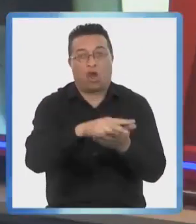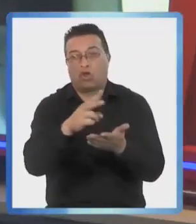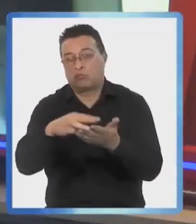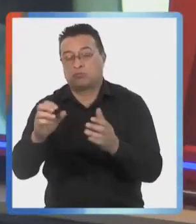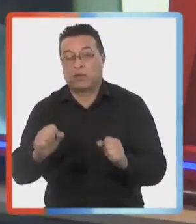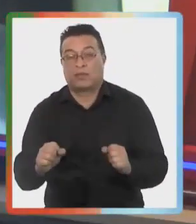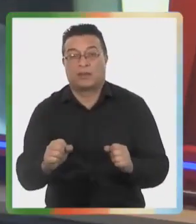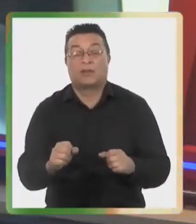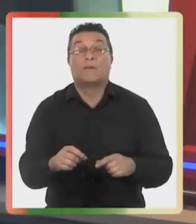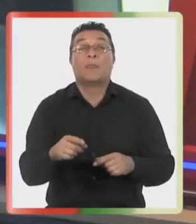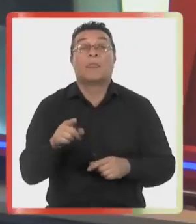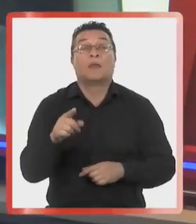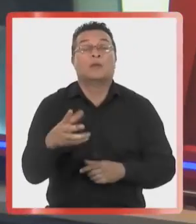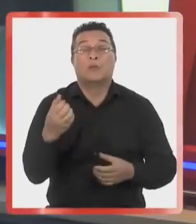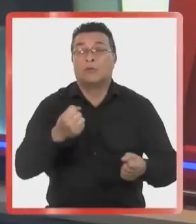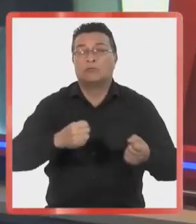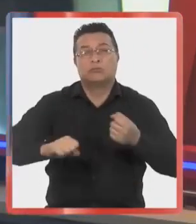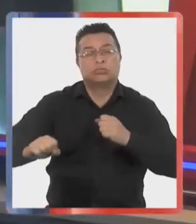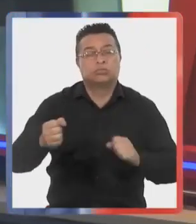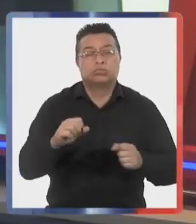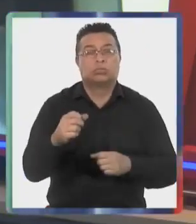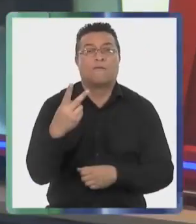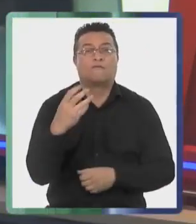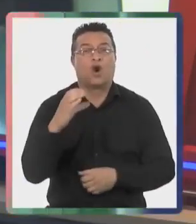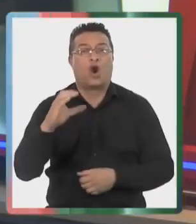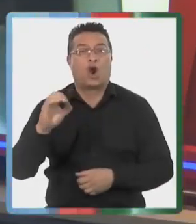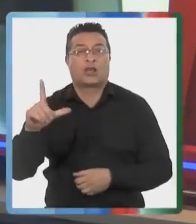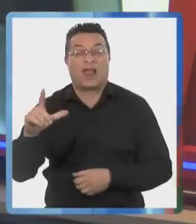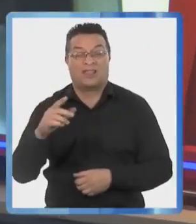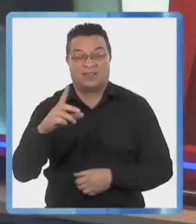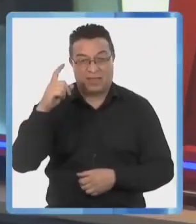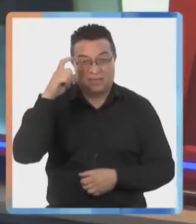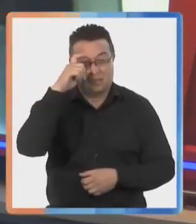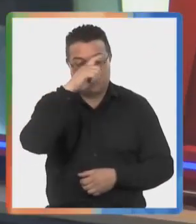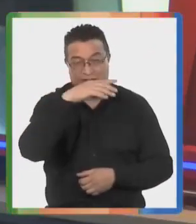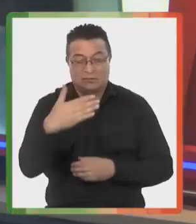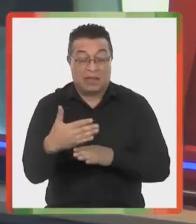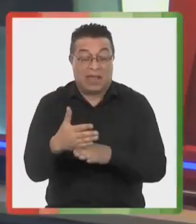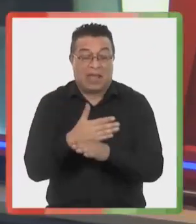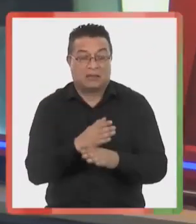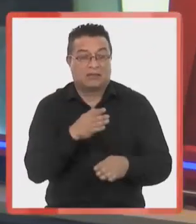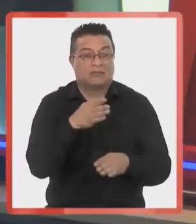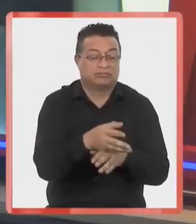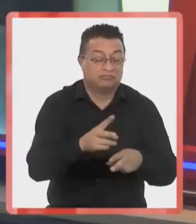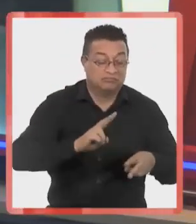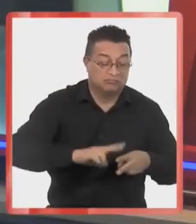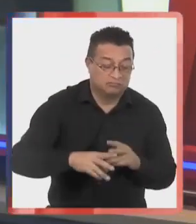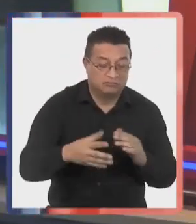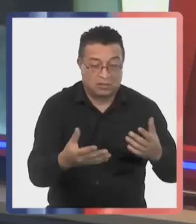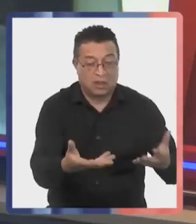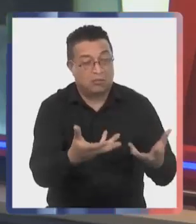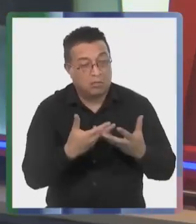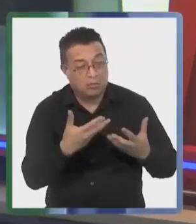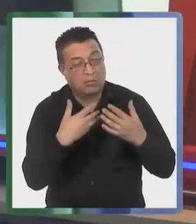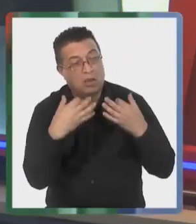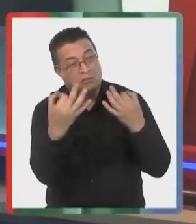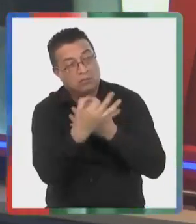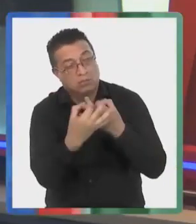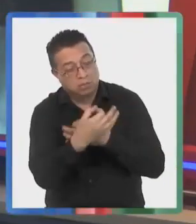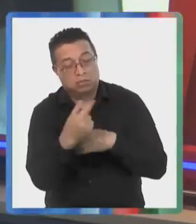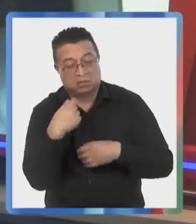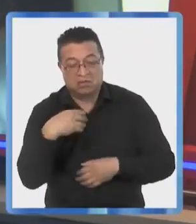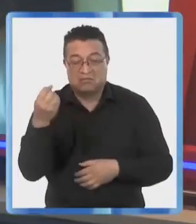cómo evaluaría usted en general el comportamiento de los vocales? Por ejemplo, ¿les cuesta muchísimo llegar el día antes a constituirse, verdad, a recibir